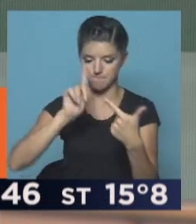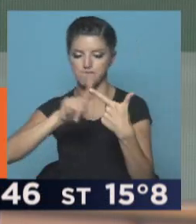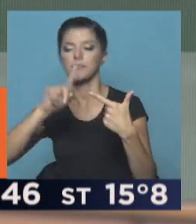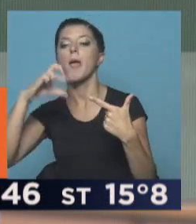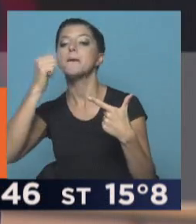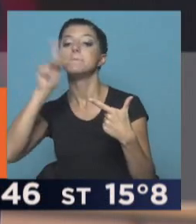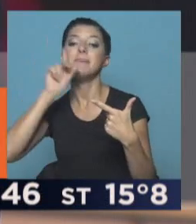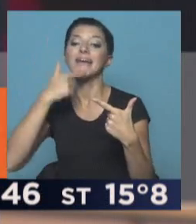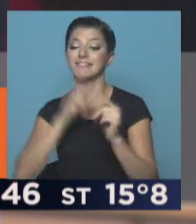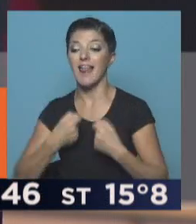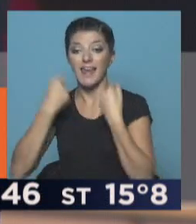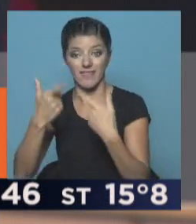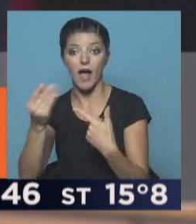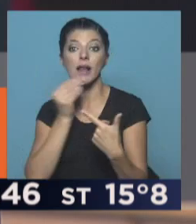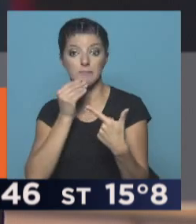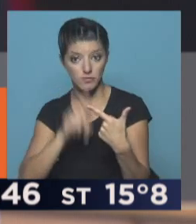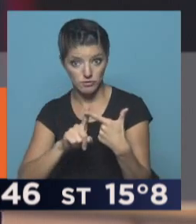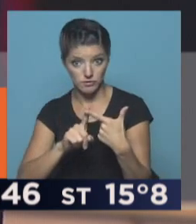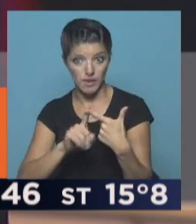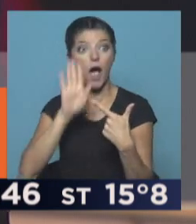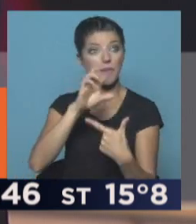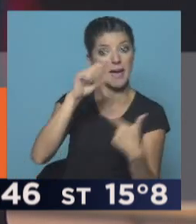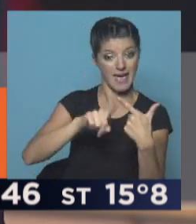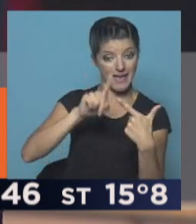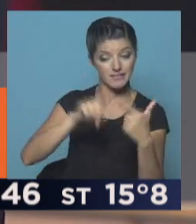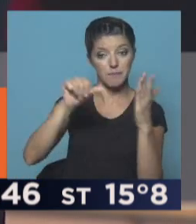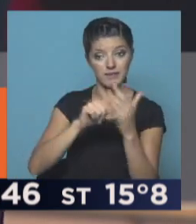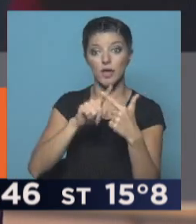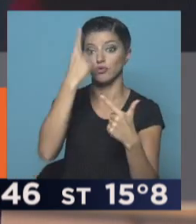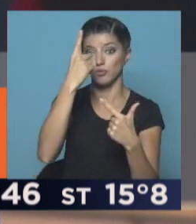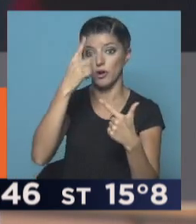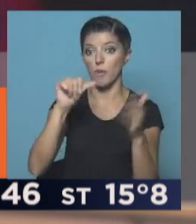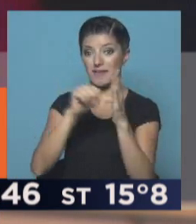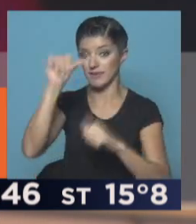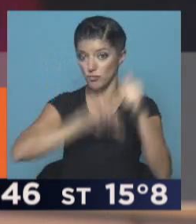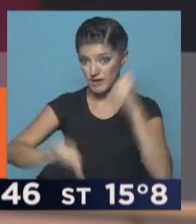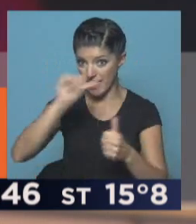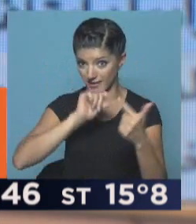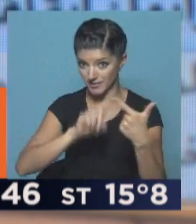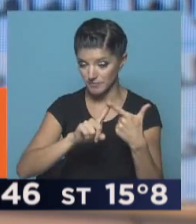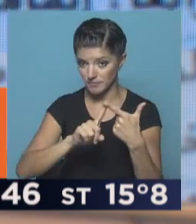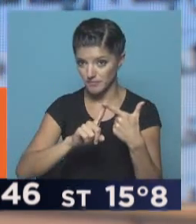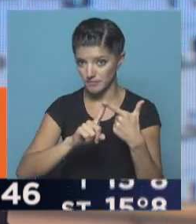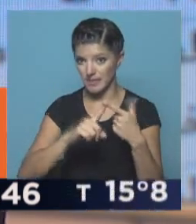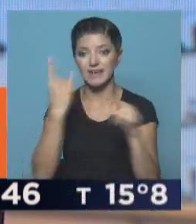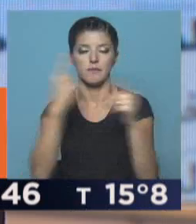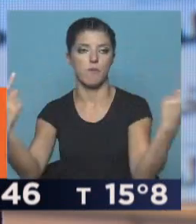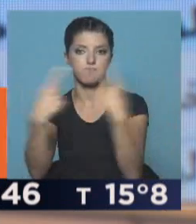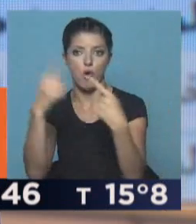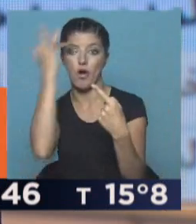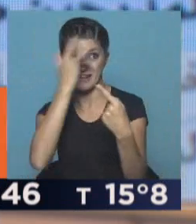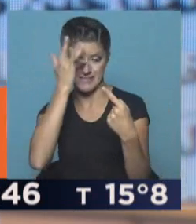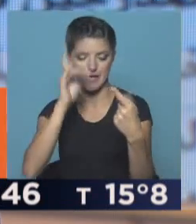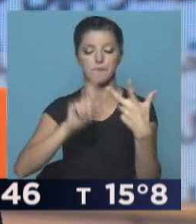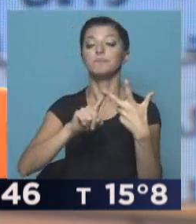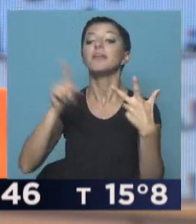recibe alimentos y Pakistán es uno de los pocos países nucleares en este planeta, permanente enfrentamiento con la India. Y